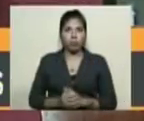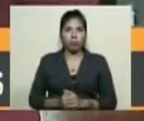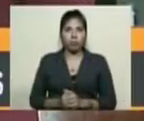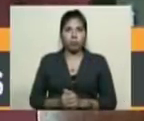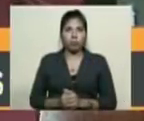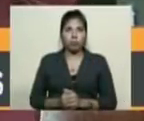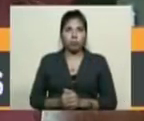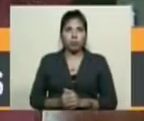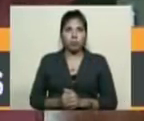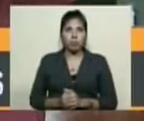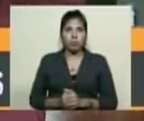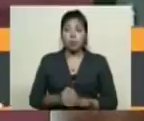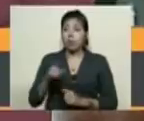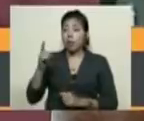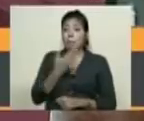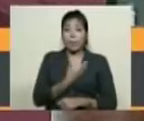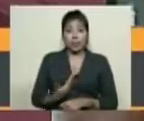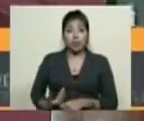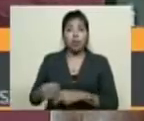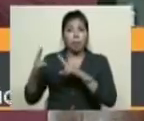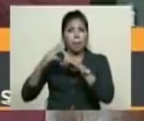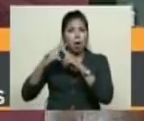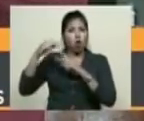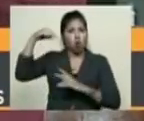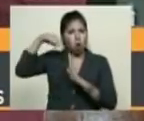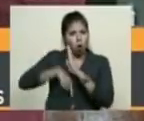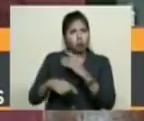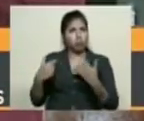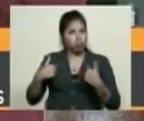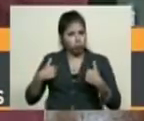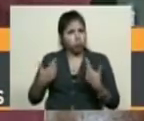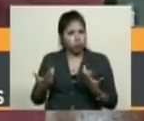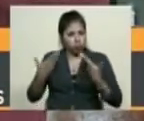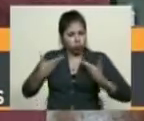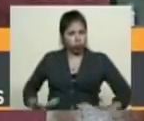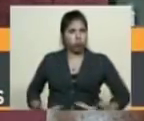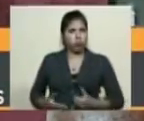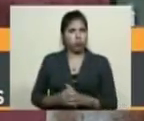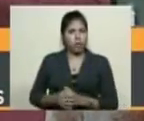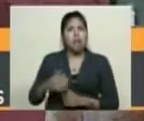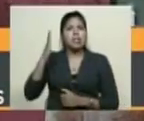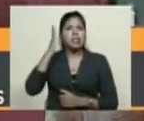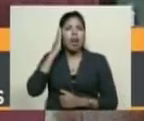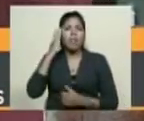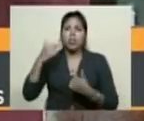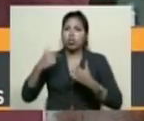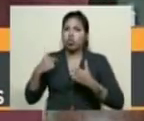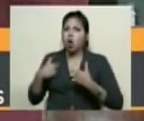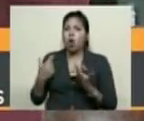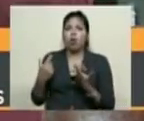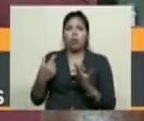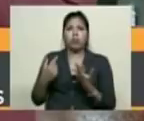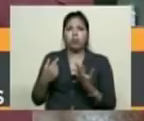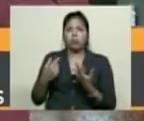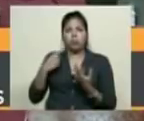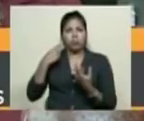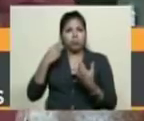Presidente Panamá me conoce y sabe de mis buenas intenciones, de mi